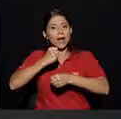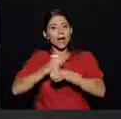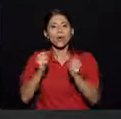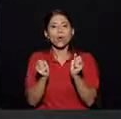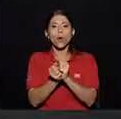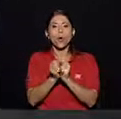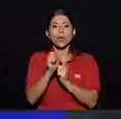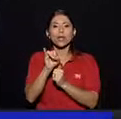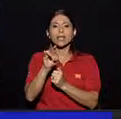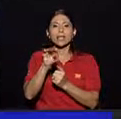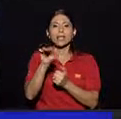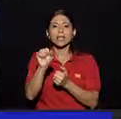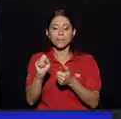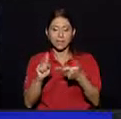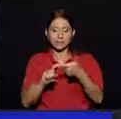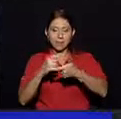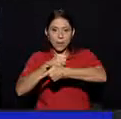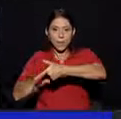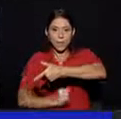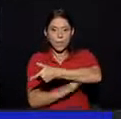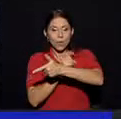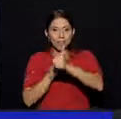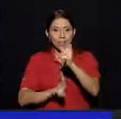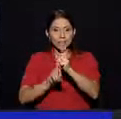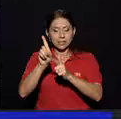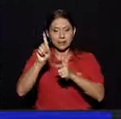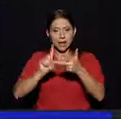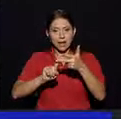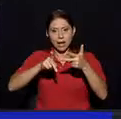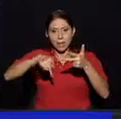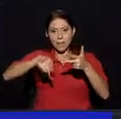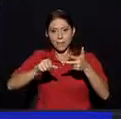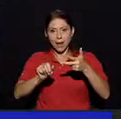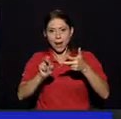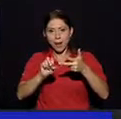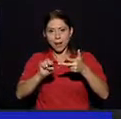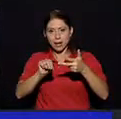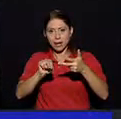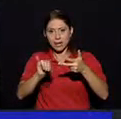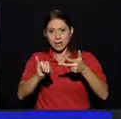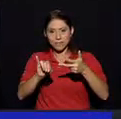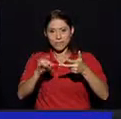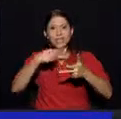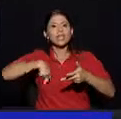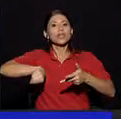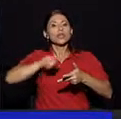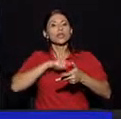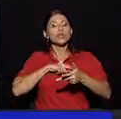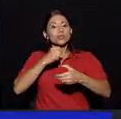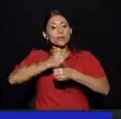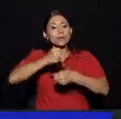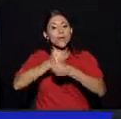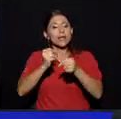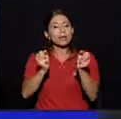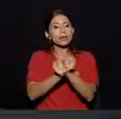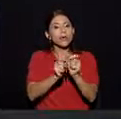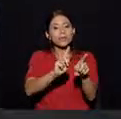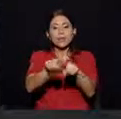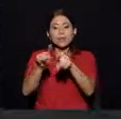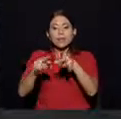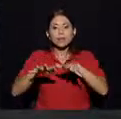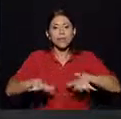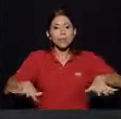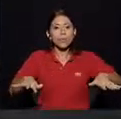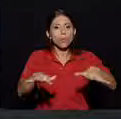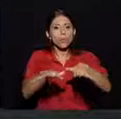con el IMAS, con la Estrategia Puente al Desarrollo, con el PANI y interviniendo escenarios que